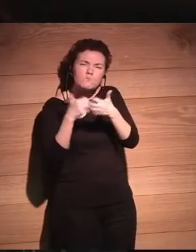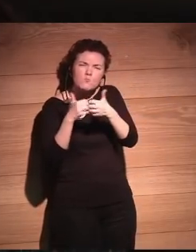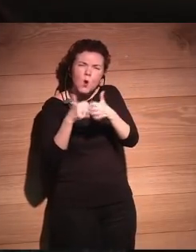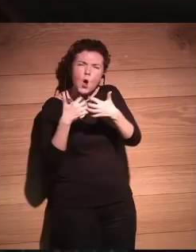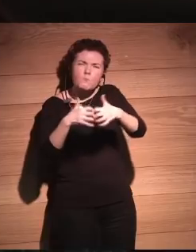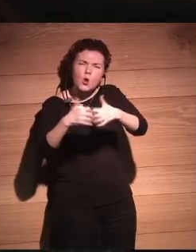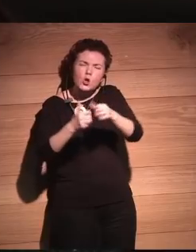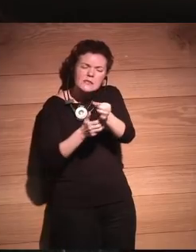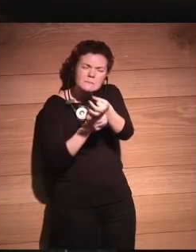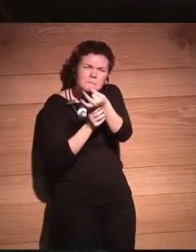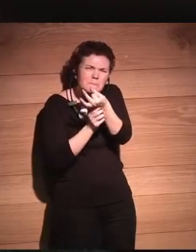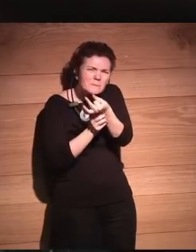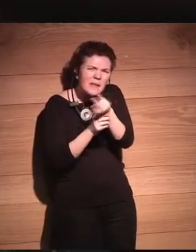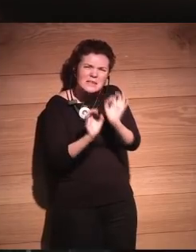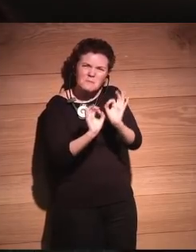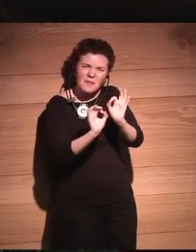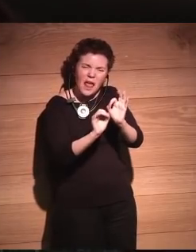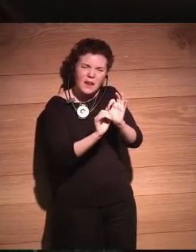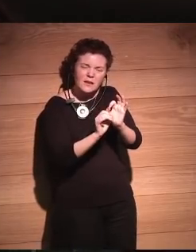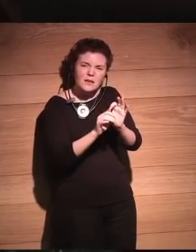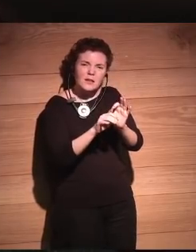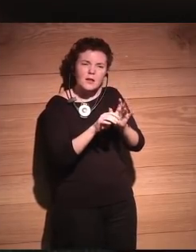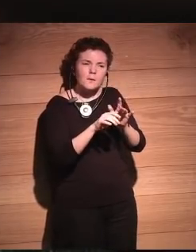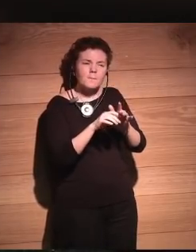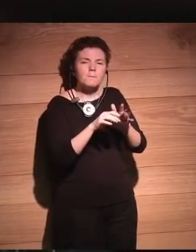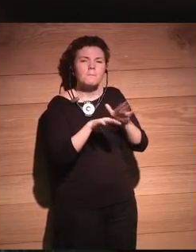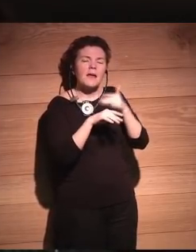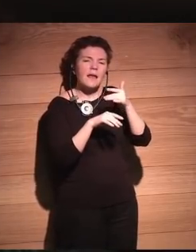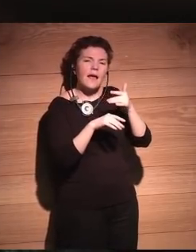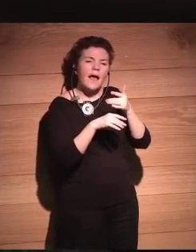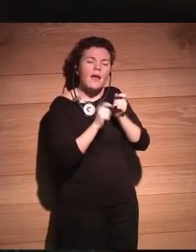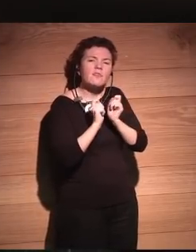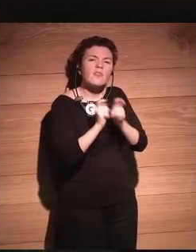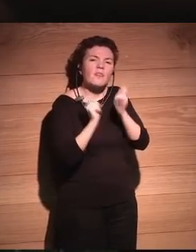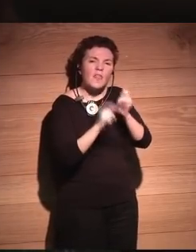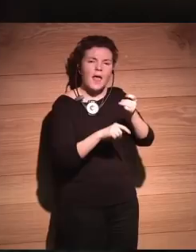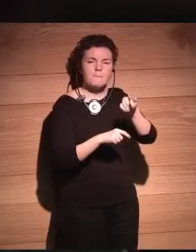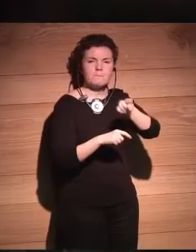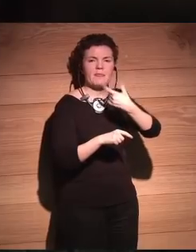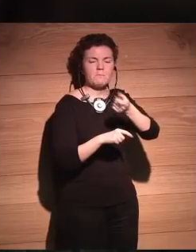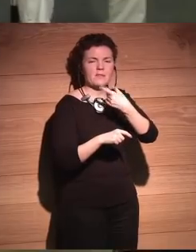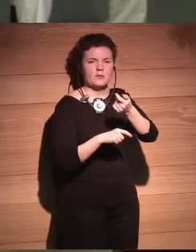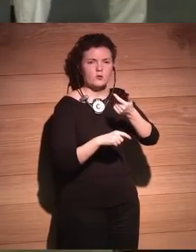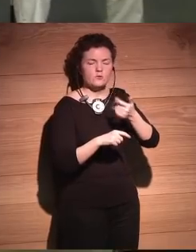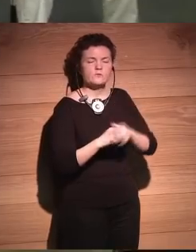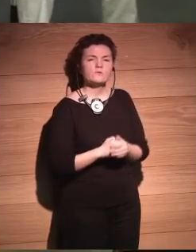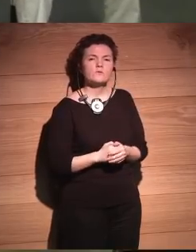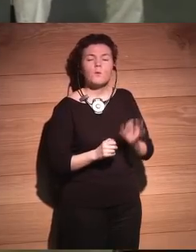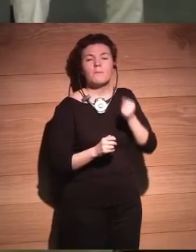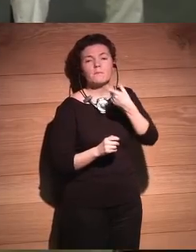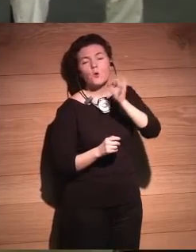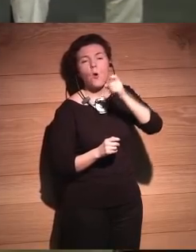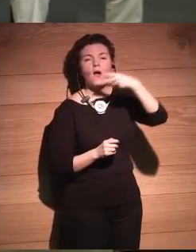nanomotores, pequeños dispositivos especialmente diseñados para el suministro de medicamentos o genes?